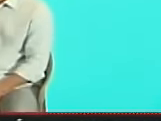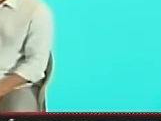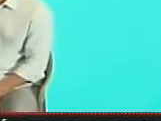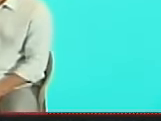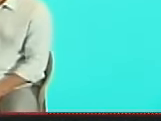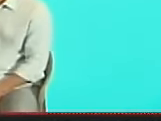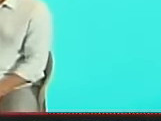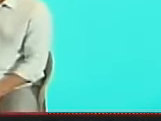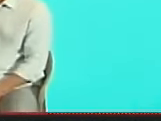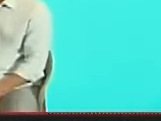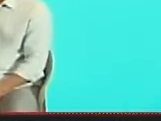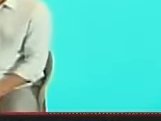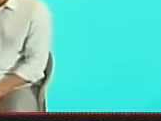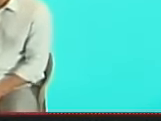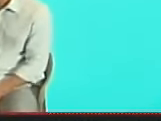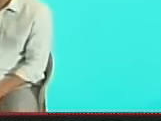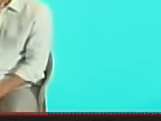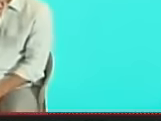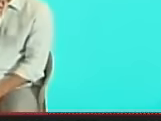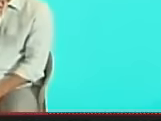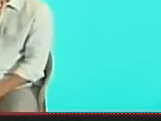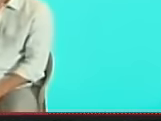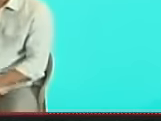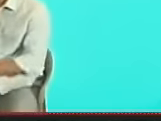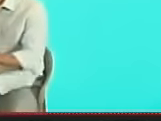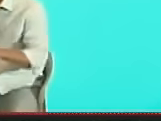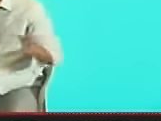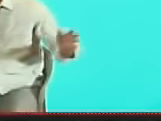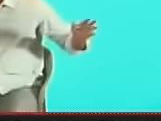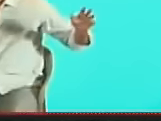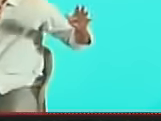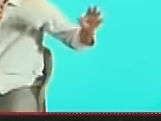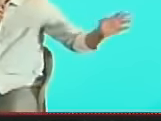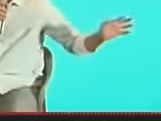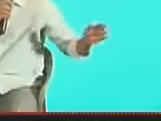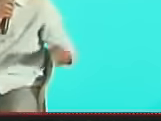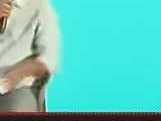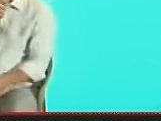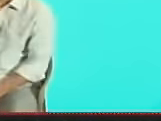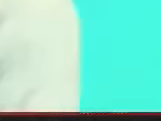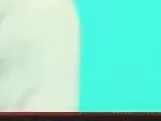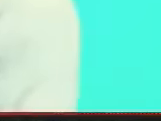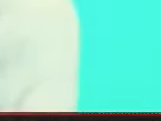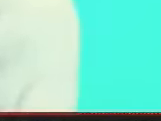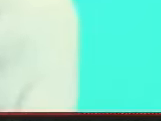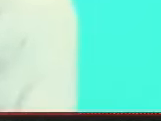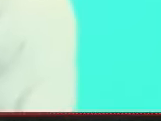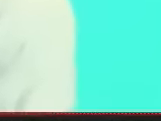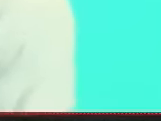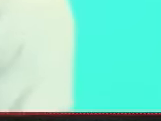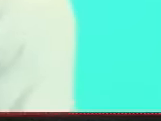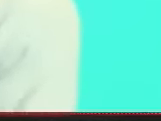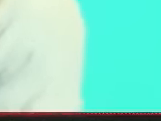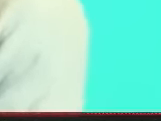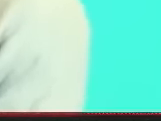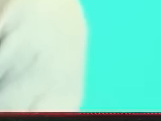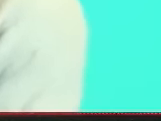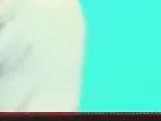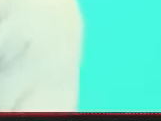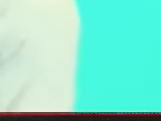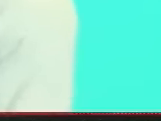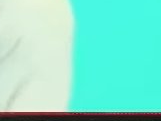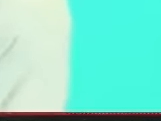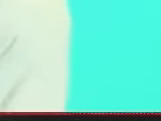ayer nos abrazamos y nos demostramos también que a pesar de los ruidos de los odios de unos pocos los que amamos las que